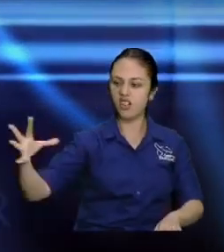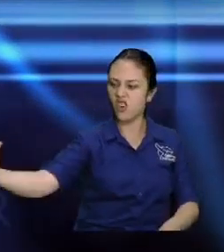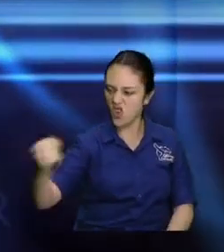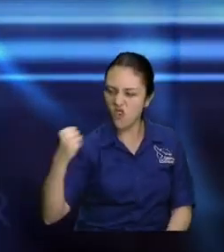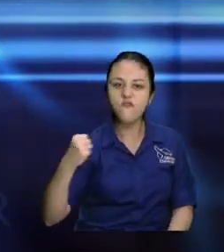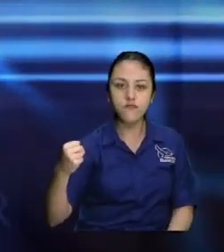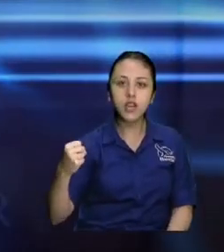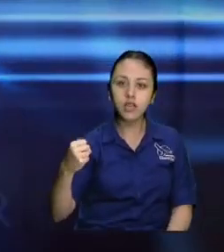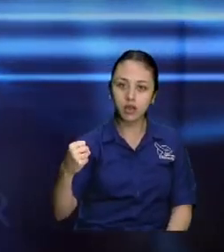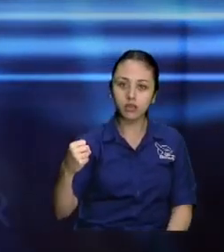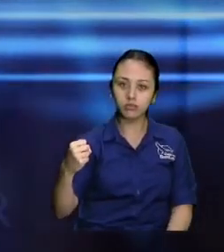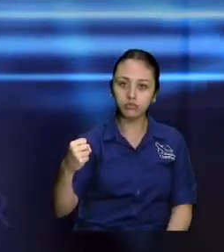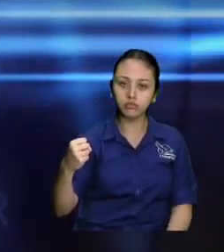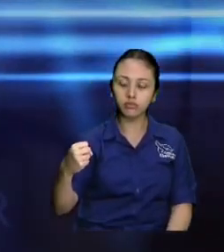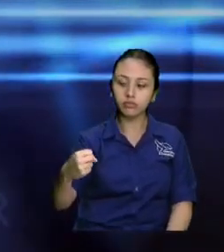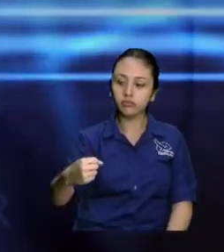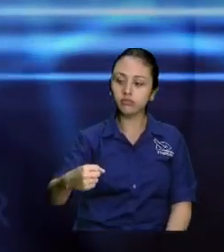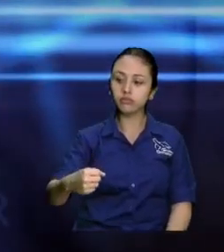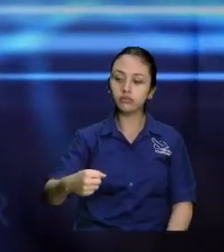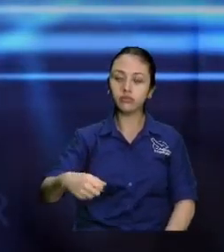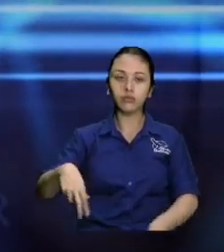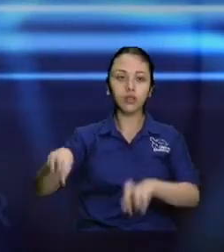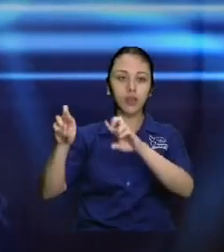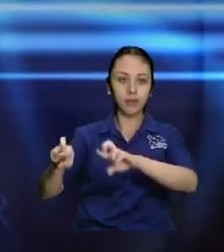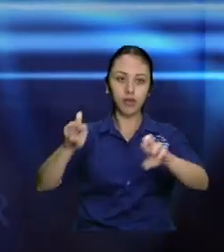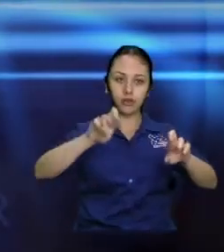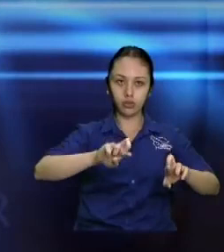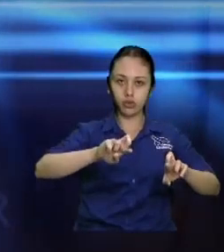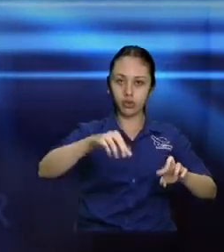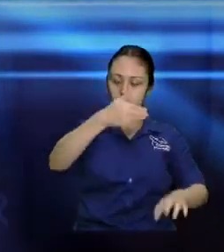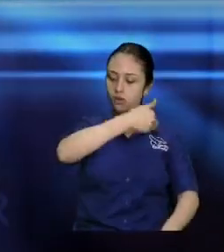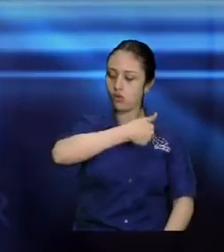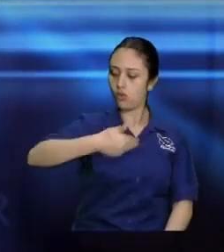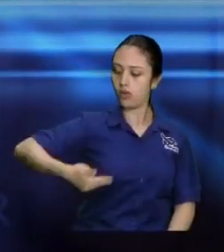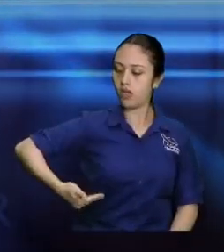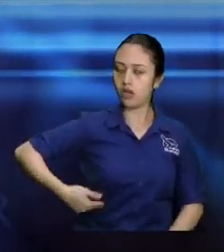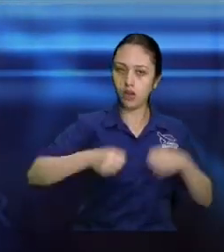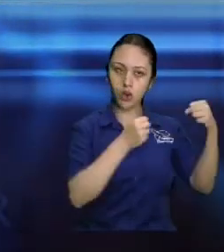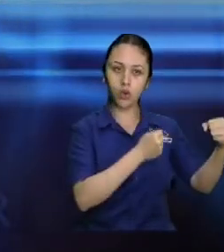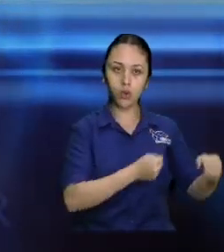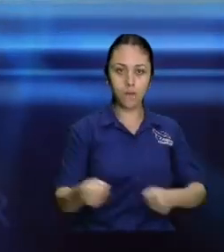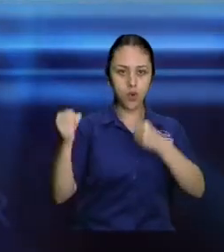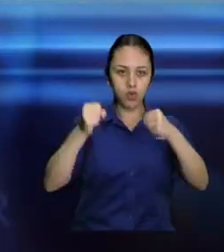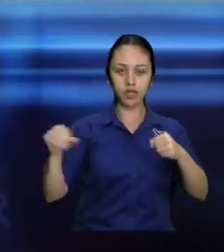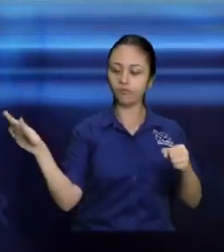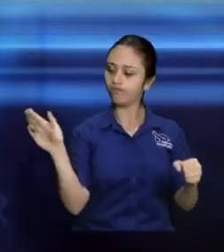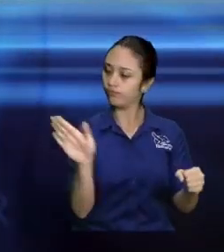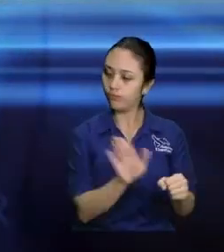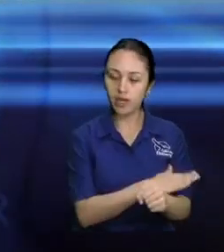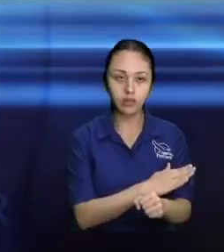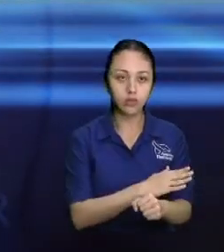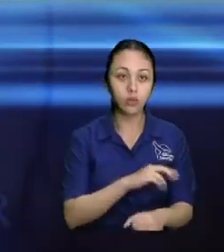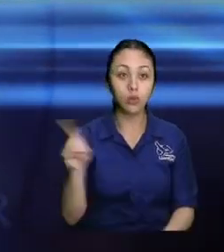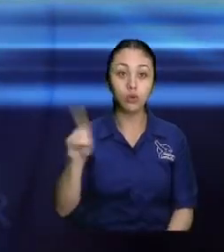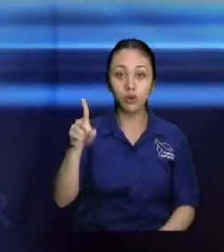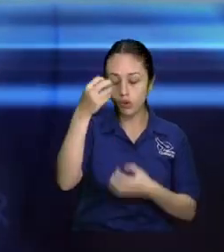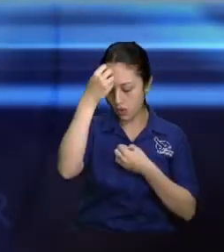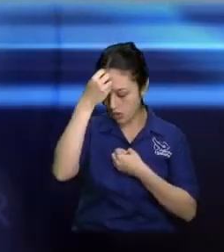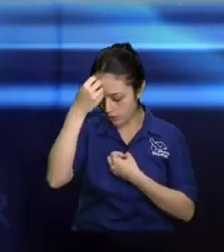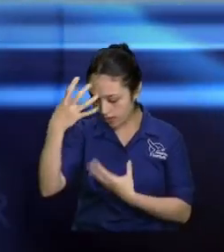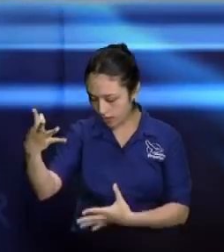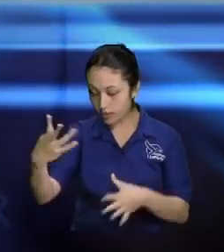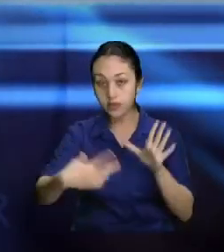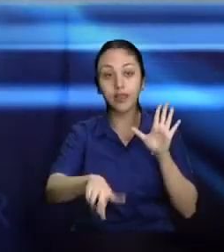Soberano que gobierna con un poder total. Ah, está muy suave. Sin someterse a las leyes